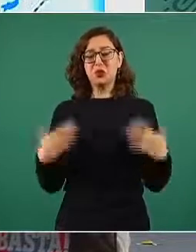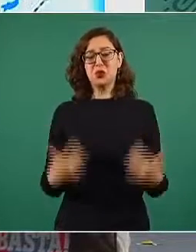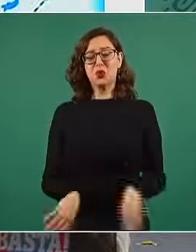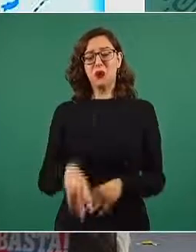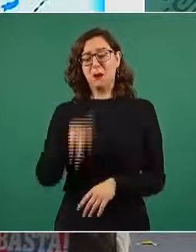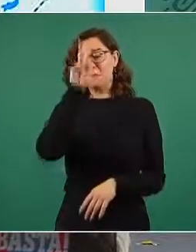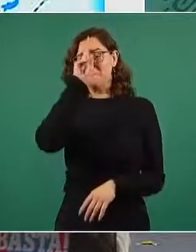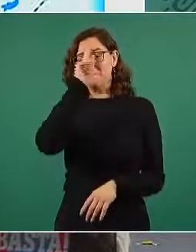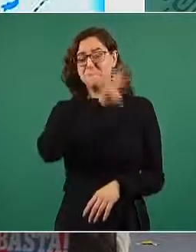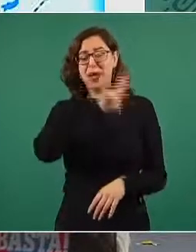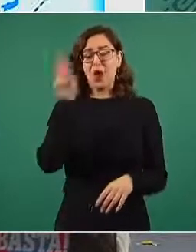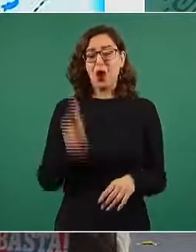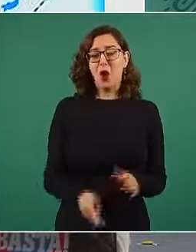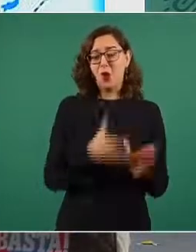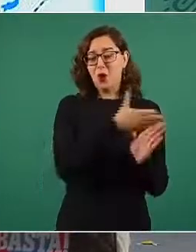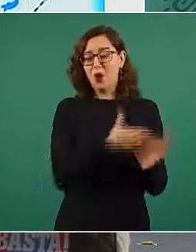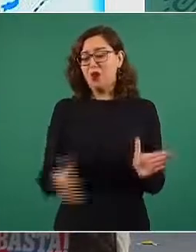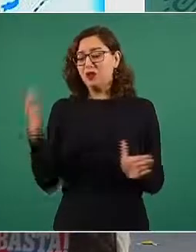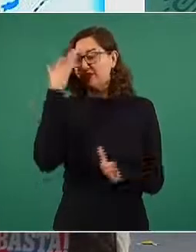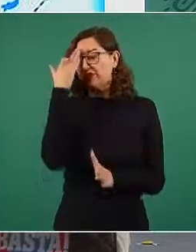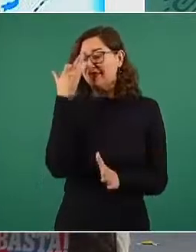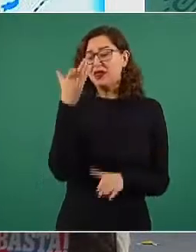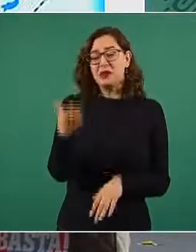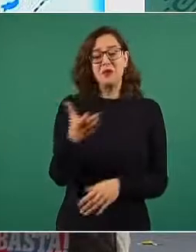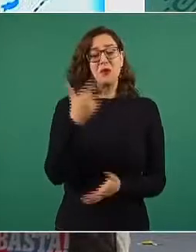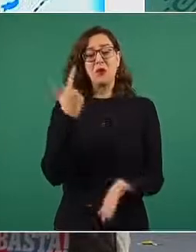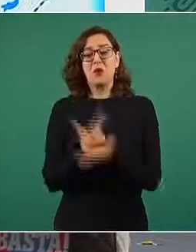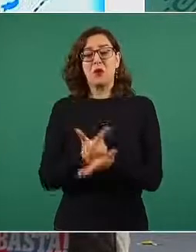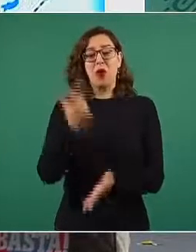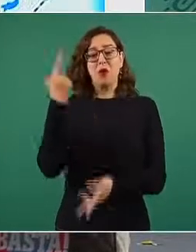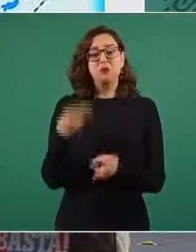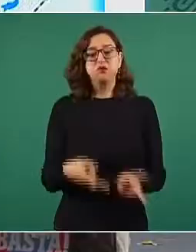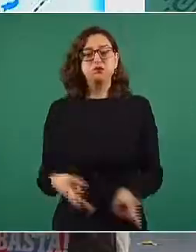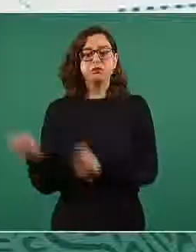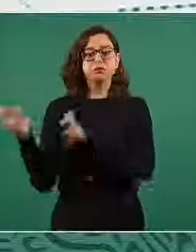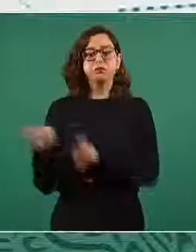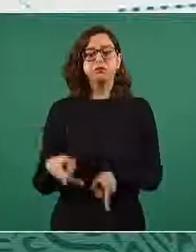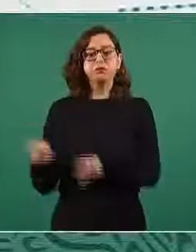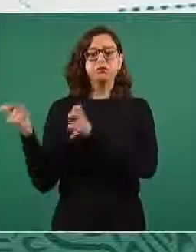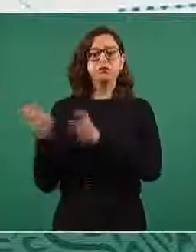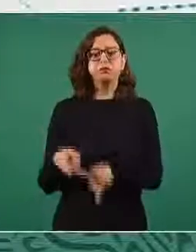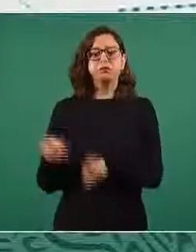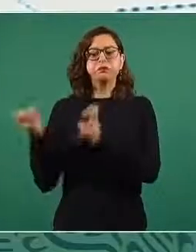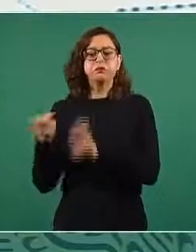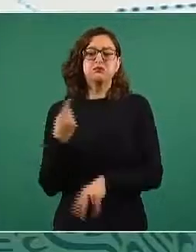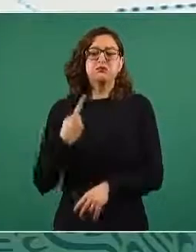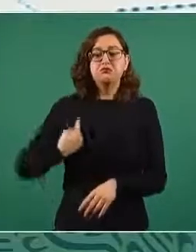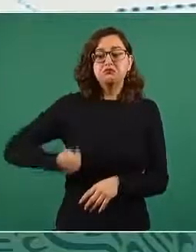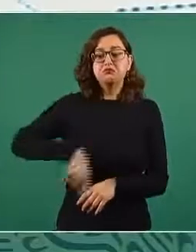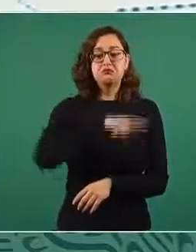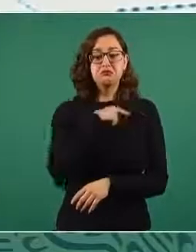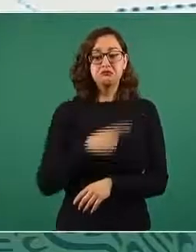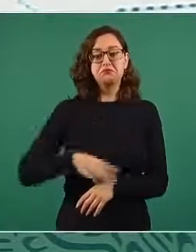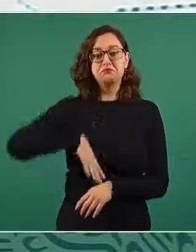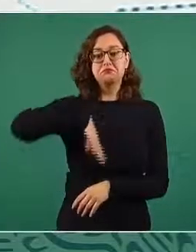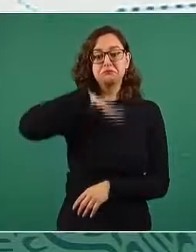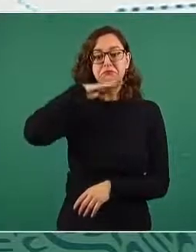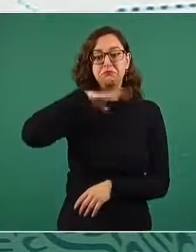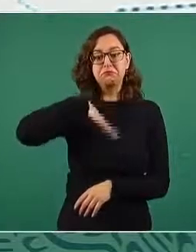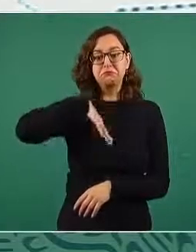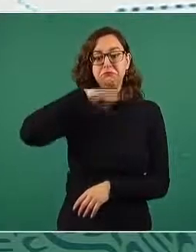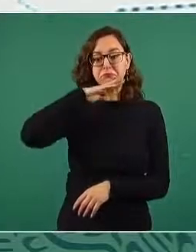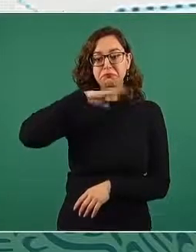más grande en la historia de México, y nosotros viendo para otro lado.